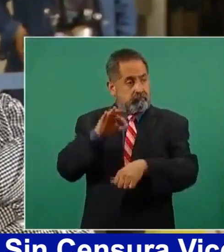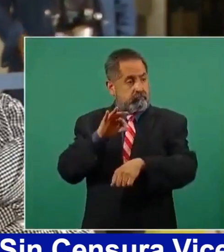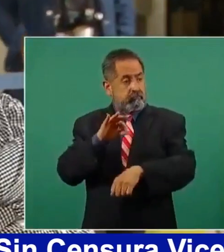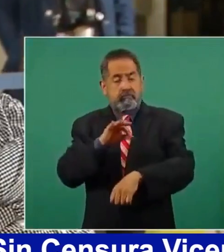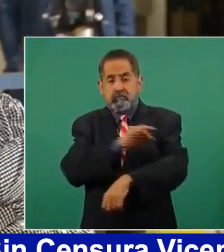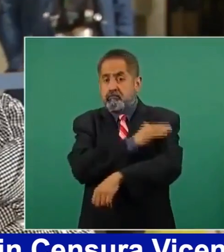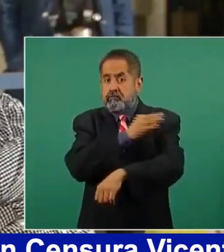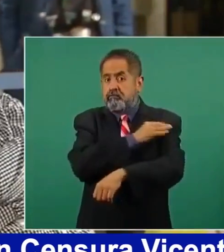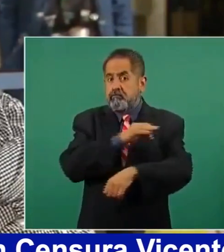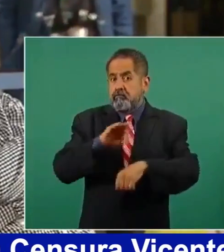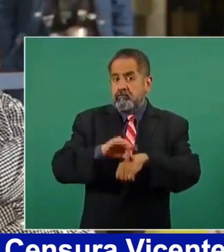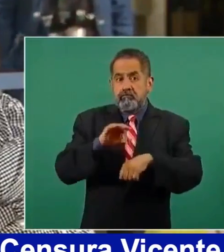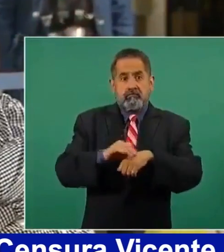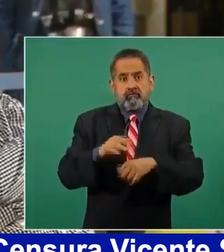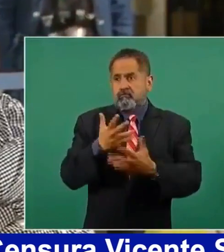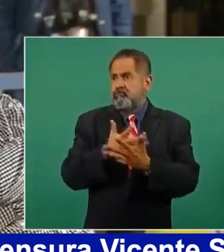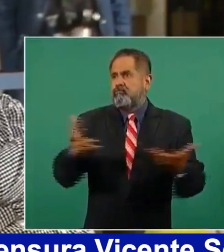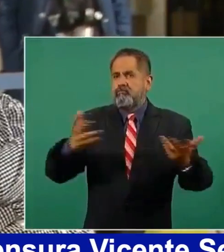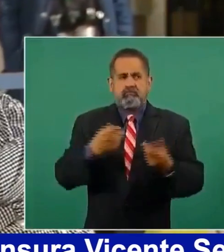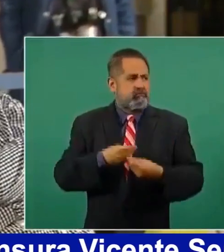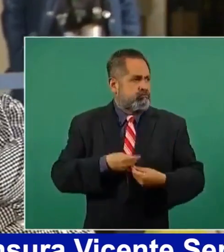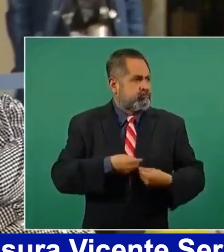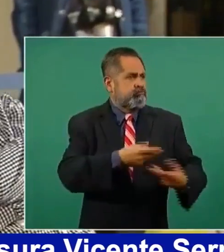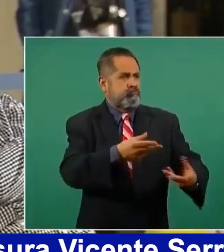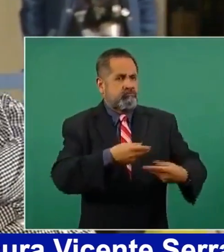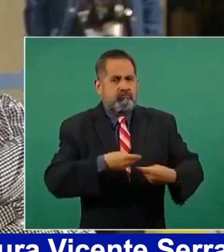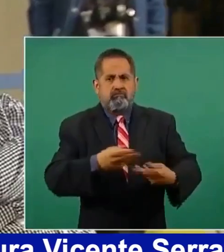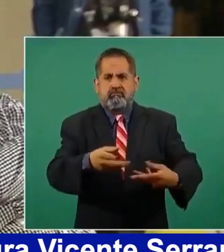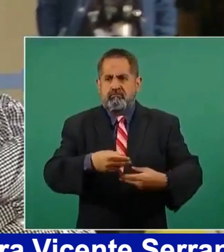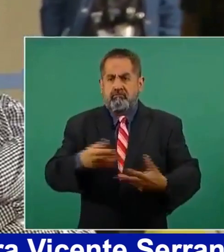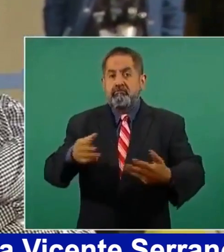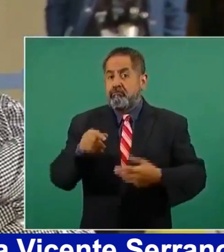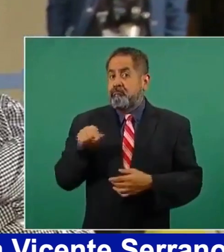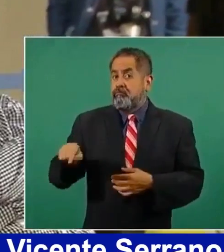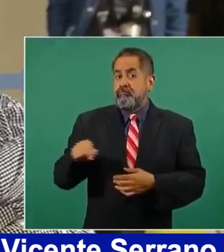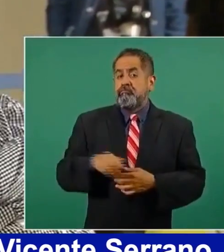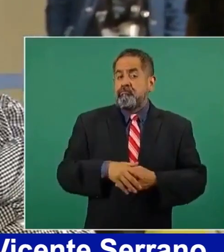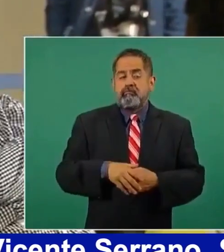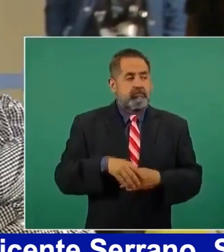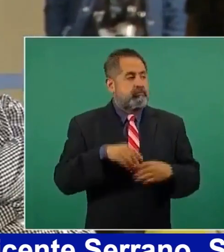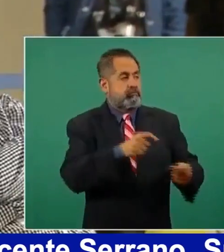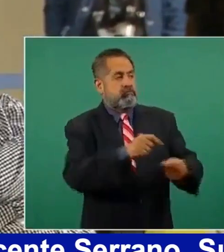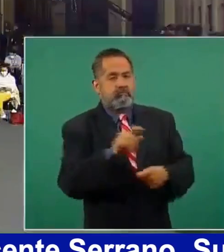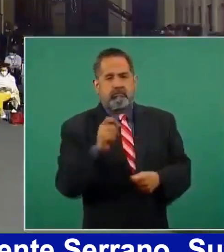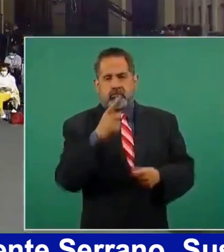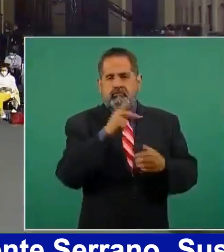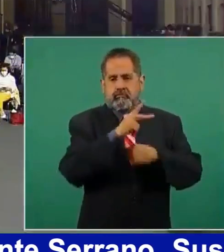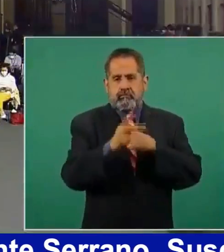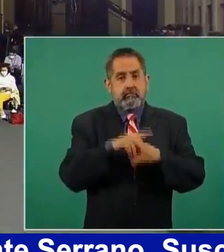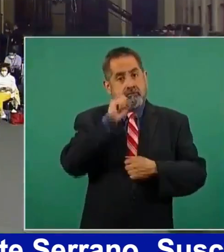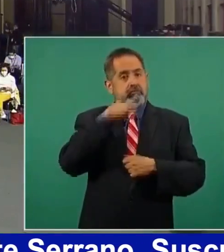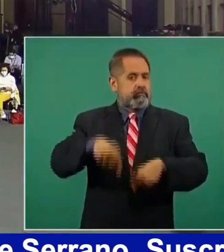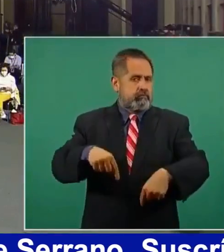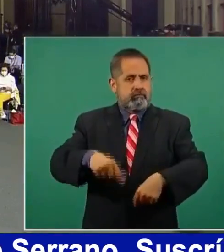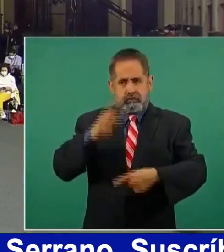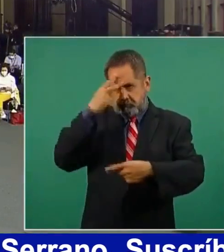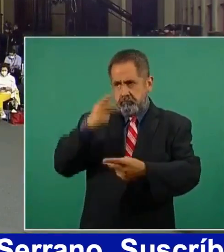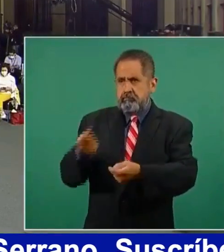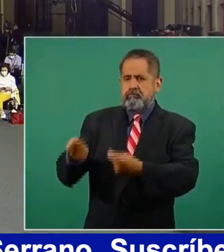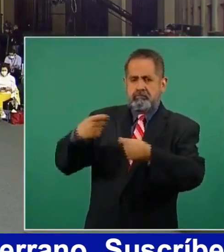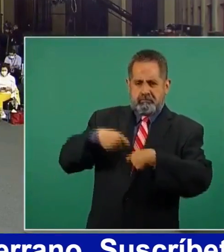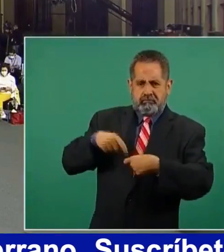estaban compartiendo sus vacunas con 21 países. Entre ellos llegó una dotación aquí, creo